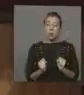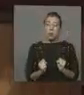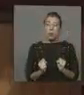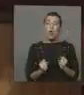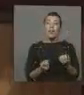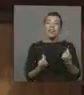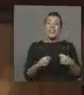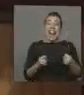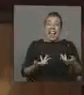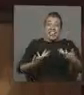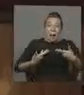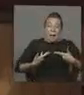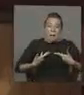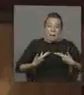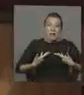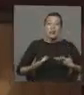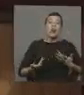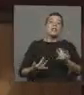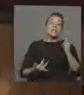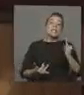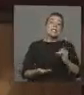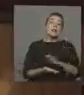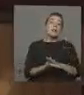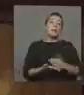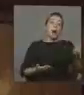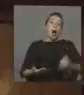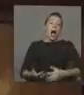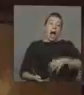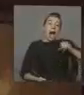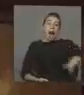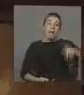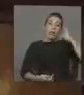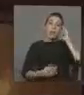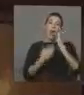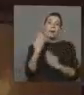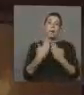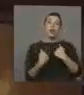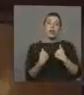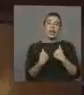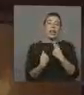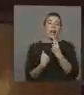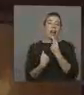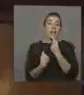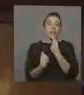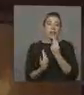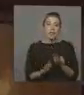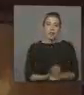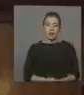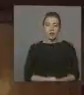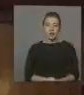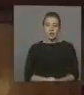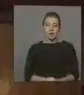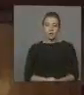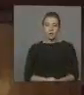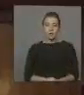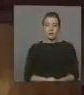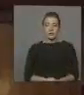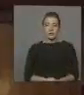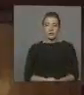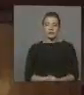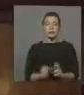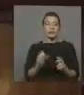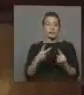tratado clínicamente con interrupción del embarazo para haber resguardado sus vidas. En la